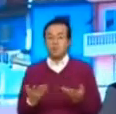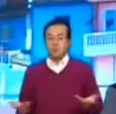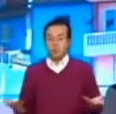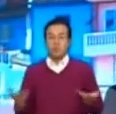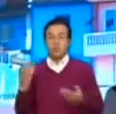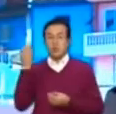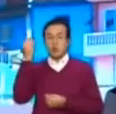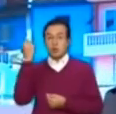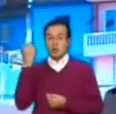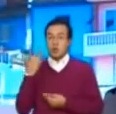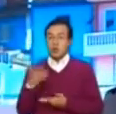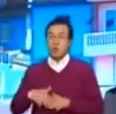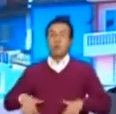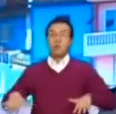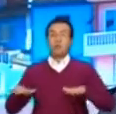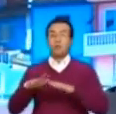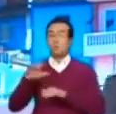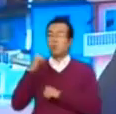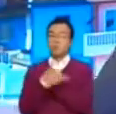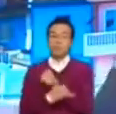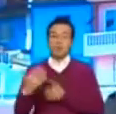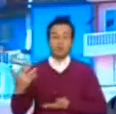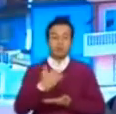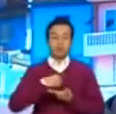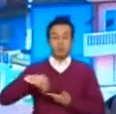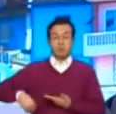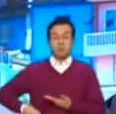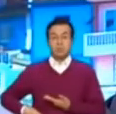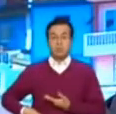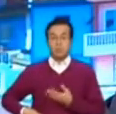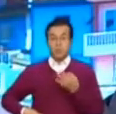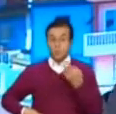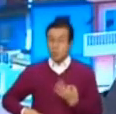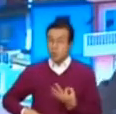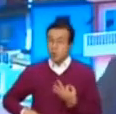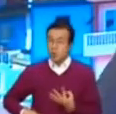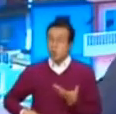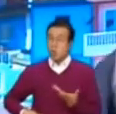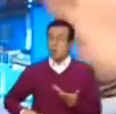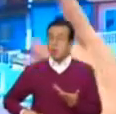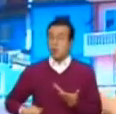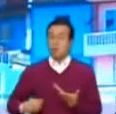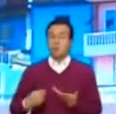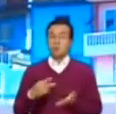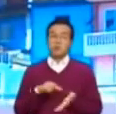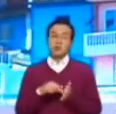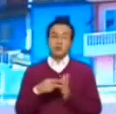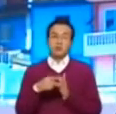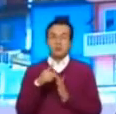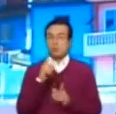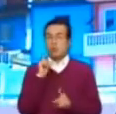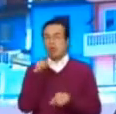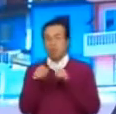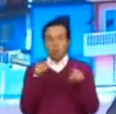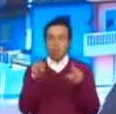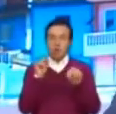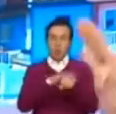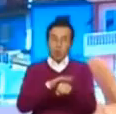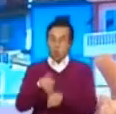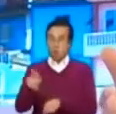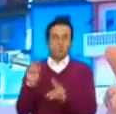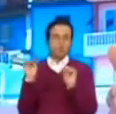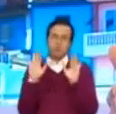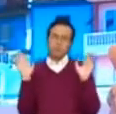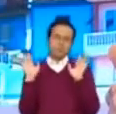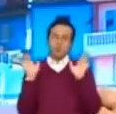estos dineros que están localizados en paraísos fiscales también provienen de fuentes ilícitas. En este sentido, no estoy haciendo ninguna acusación particular a